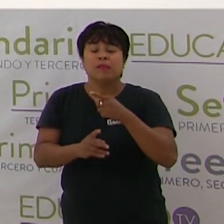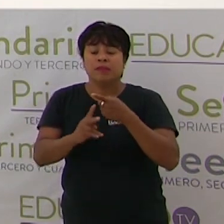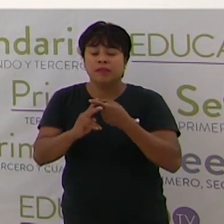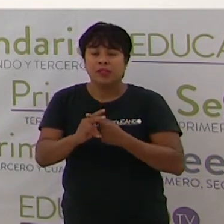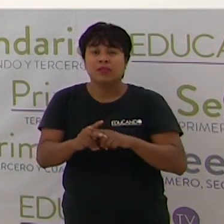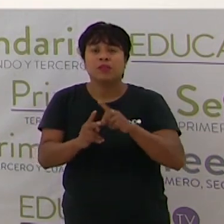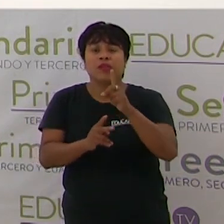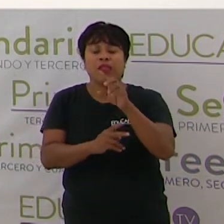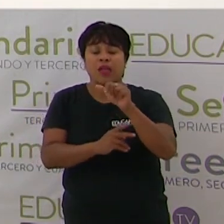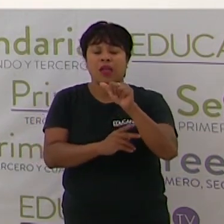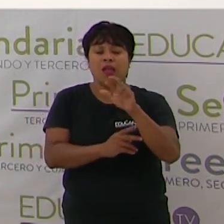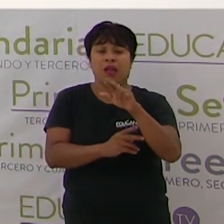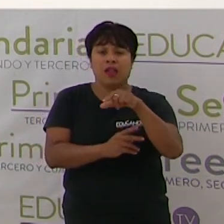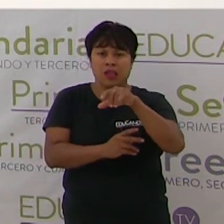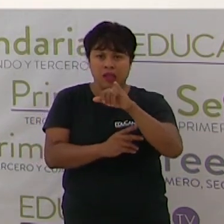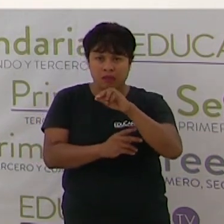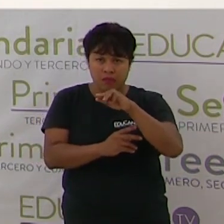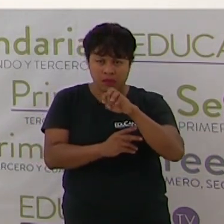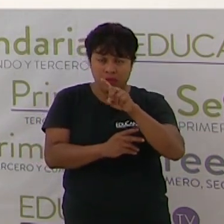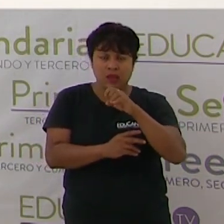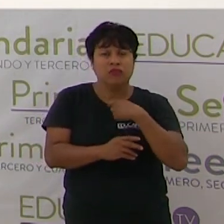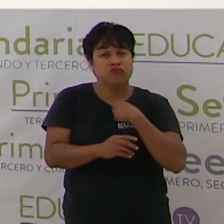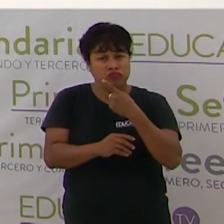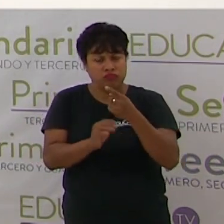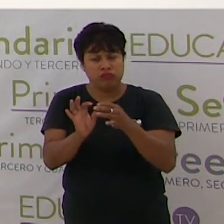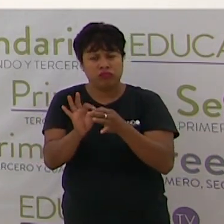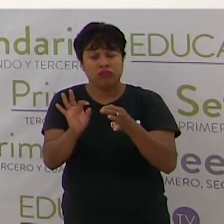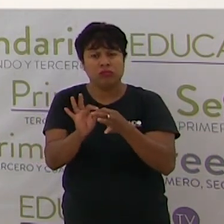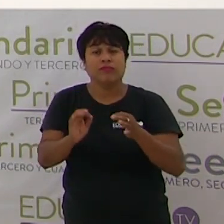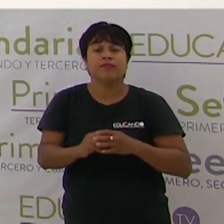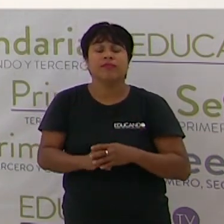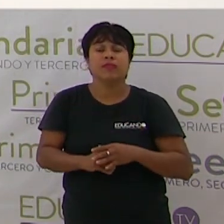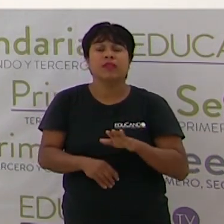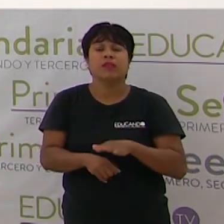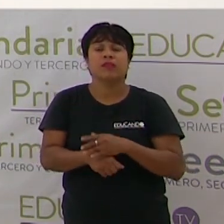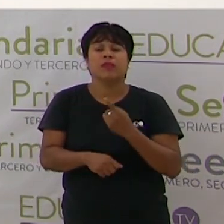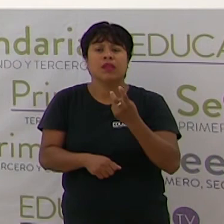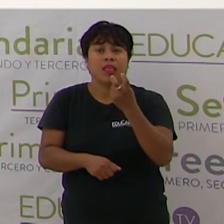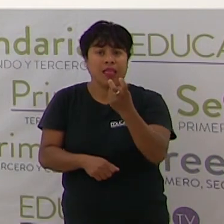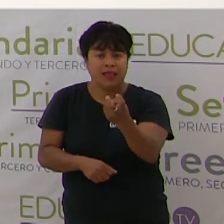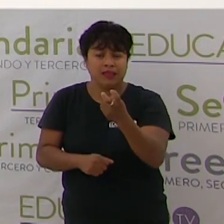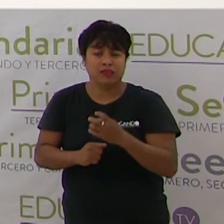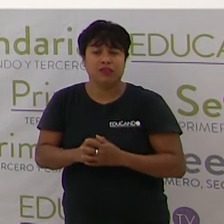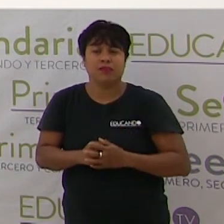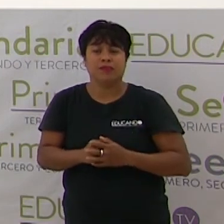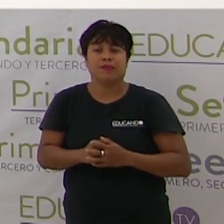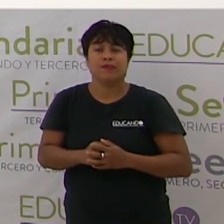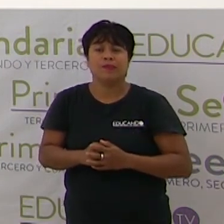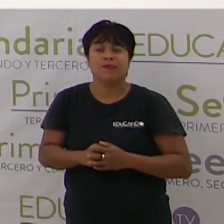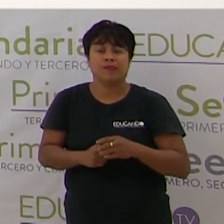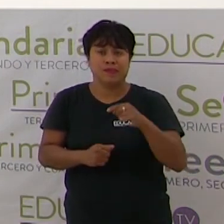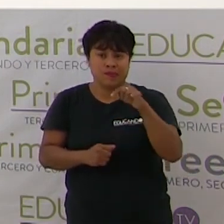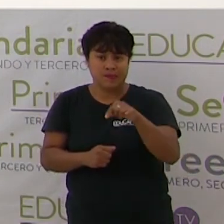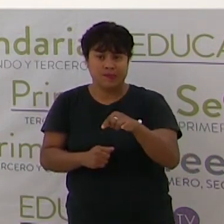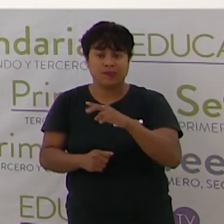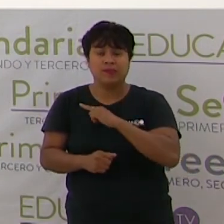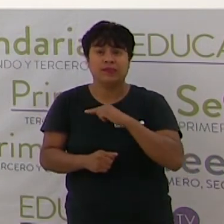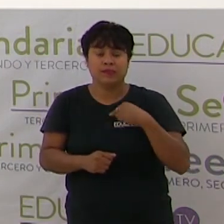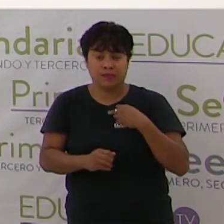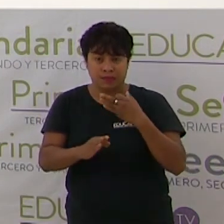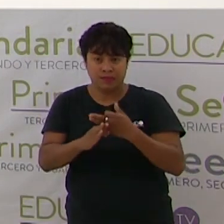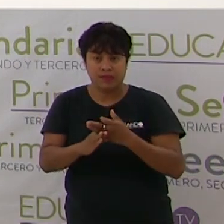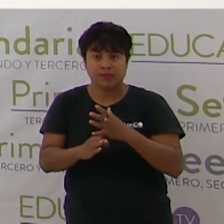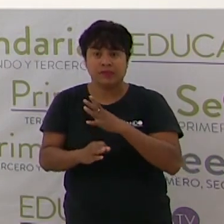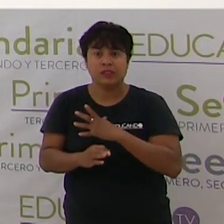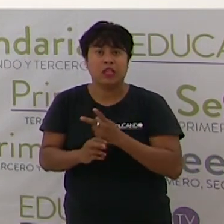tiene mucho que ver con esto también. Esto les explico porque precisamente es esto. Aquí donde estamos, aquí